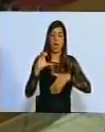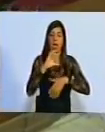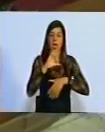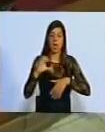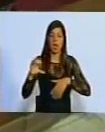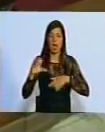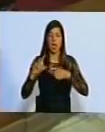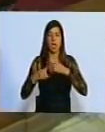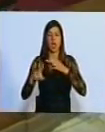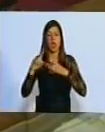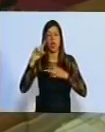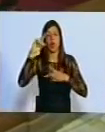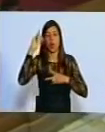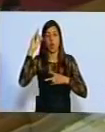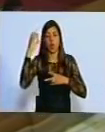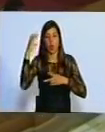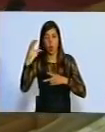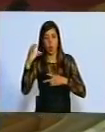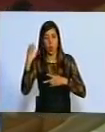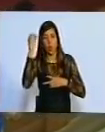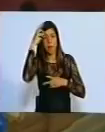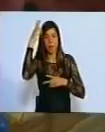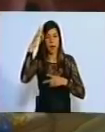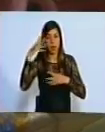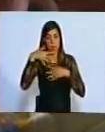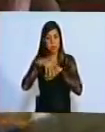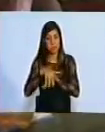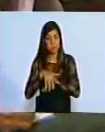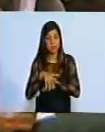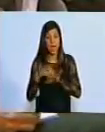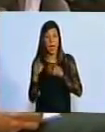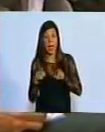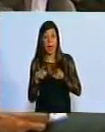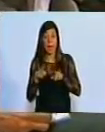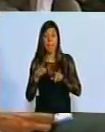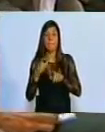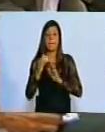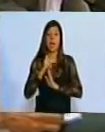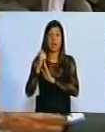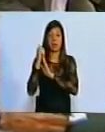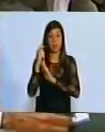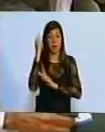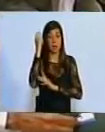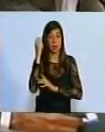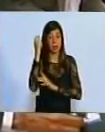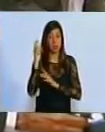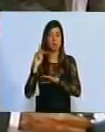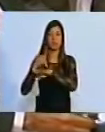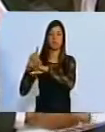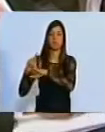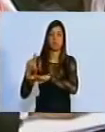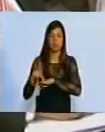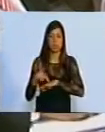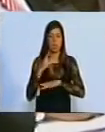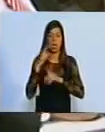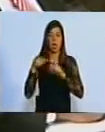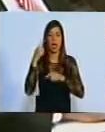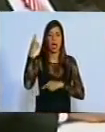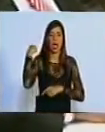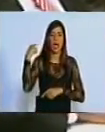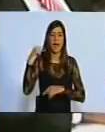Perú. Pero esos mismos del Congreso de Cúcuta, lo dijo Jonathan también, tal día como